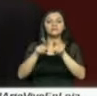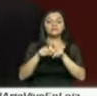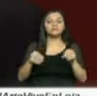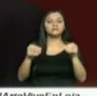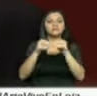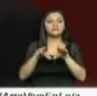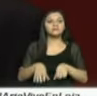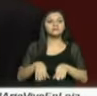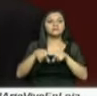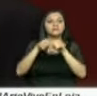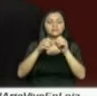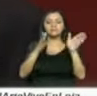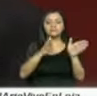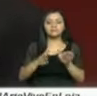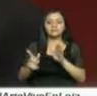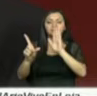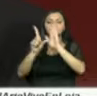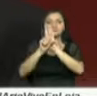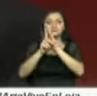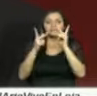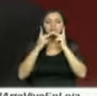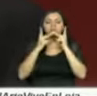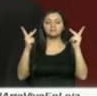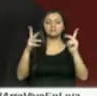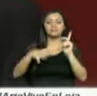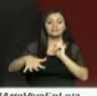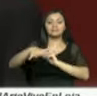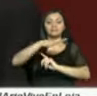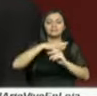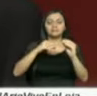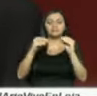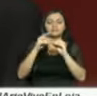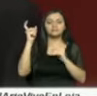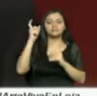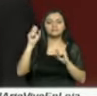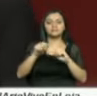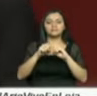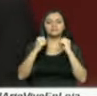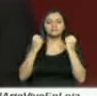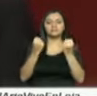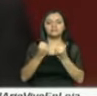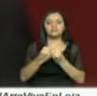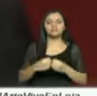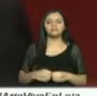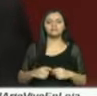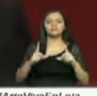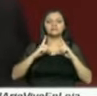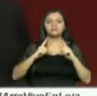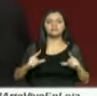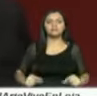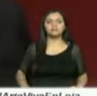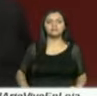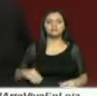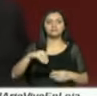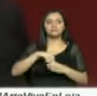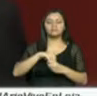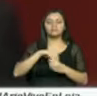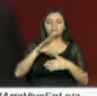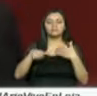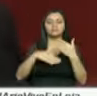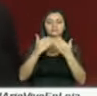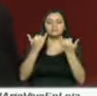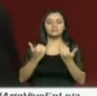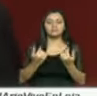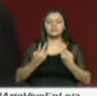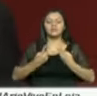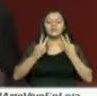asumido políticas públicas en los ámbitos de las más amplias demandas sociales: salud, educación,